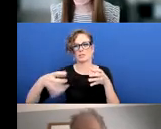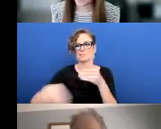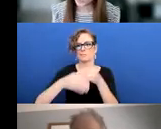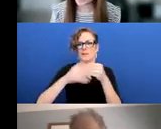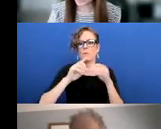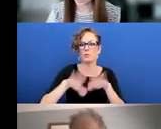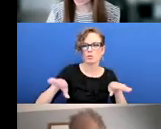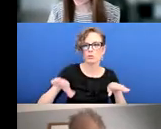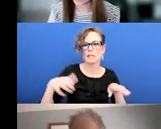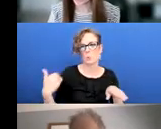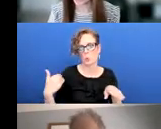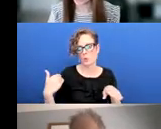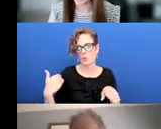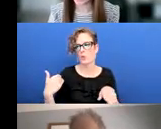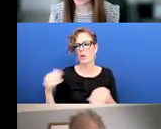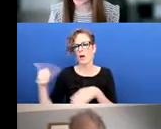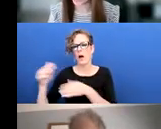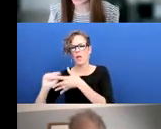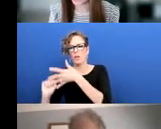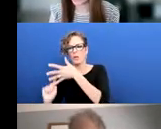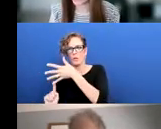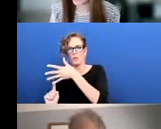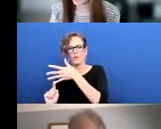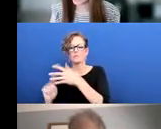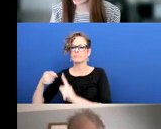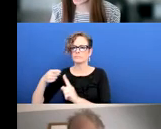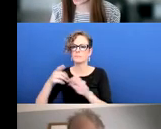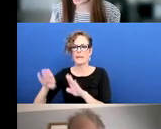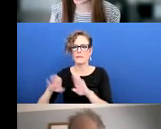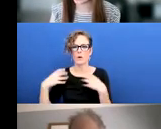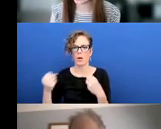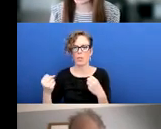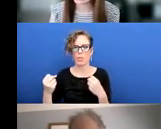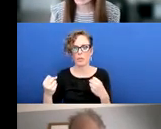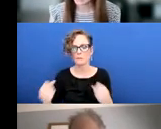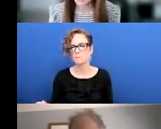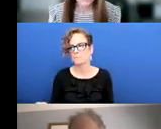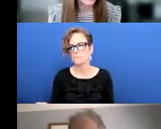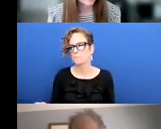para niños y familias y otras piezas menos.